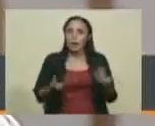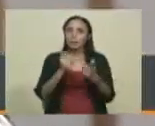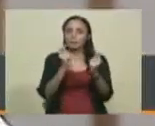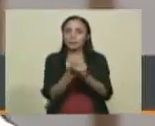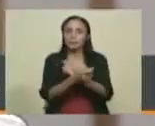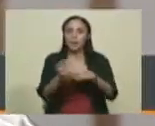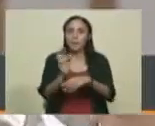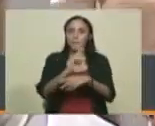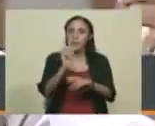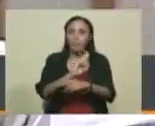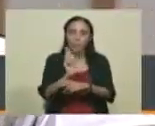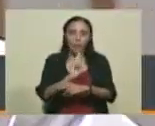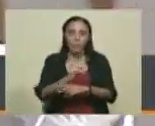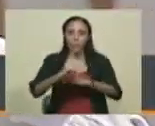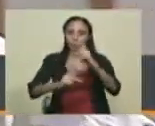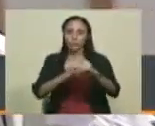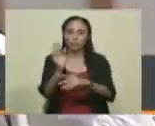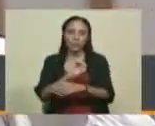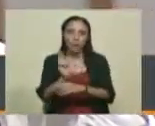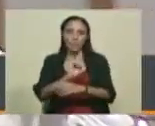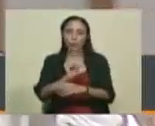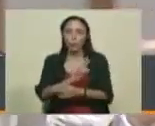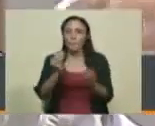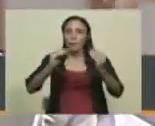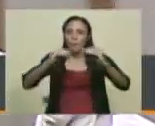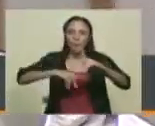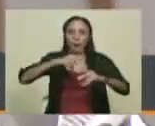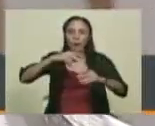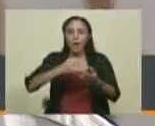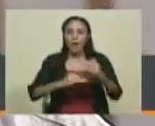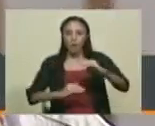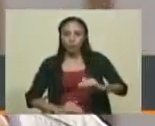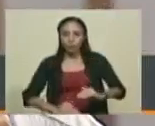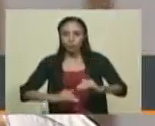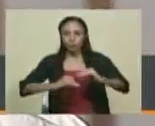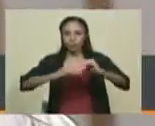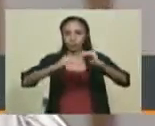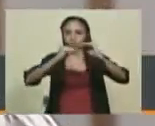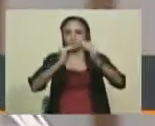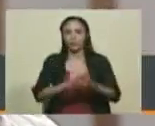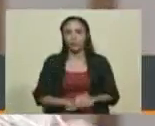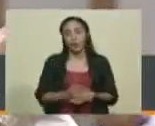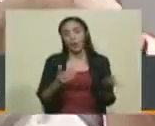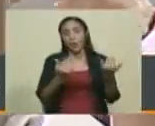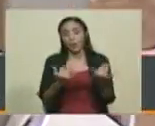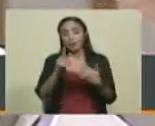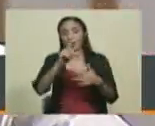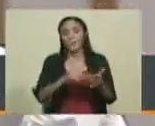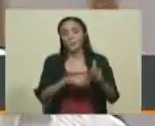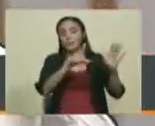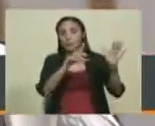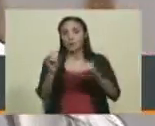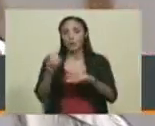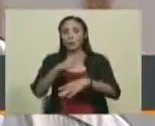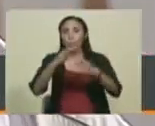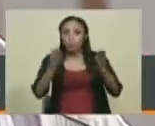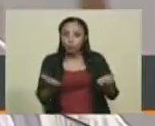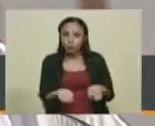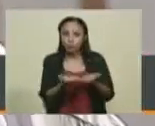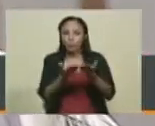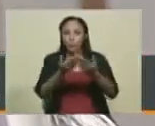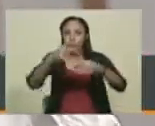manera inmediata. Y en ese proceso tenemos aproximadamente 1.600 pozos que podemos recuperar con las gabarras de